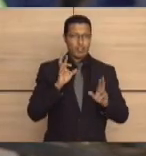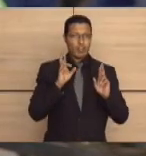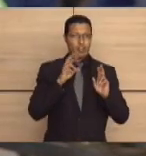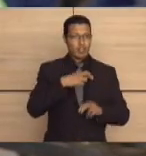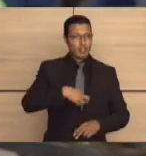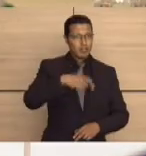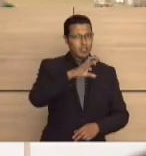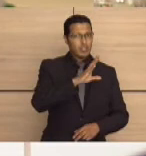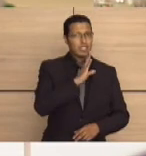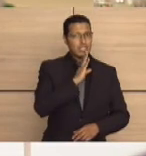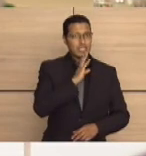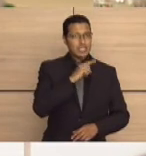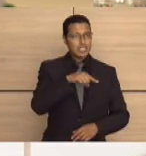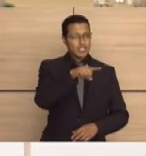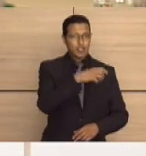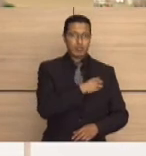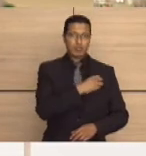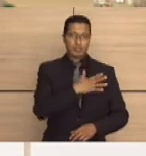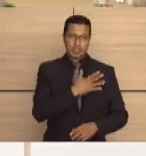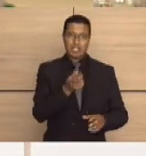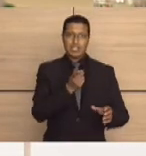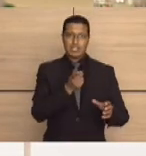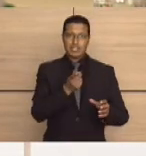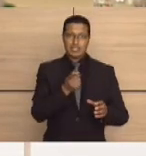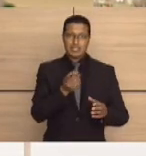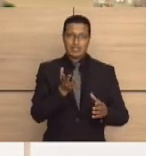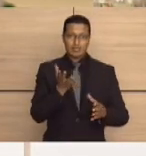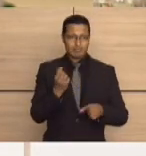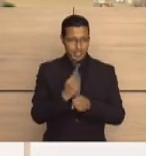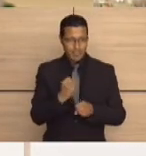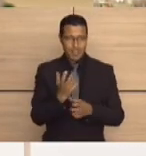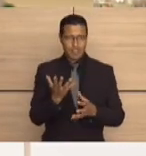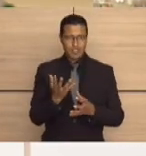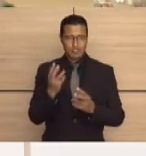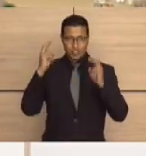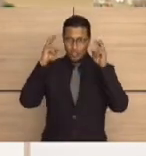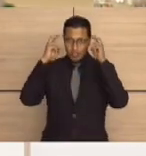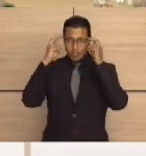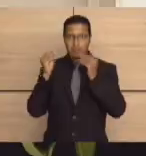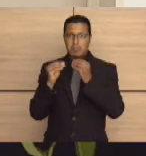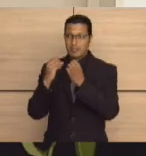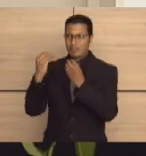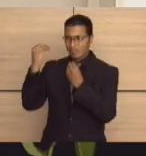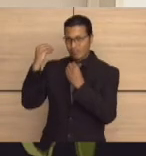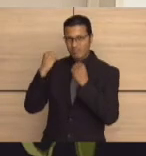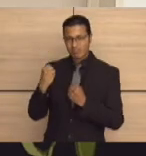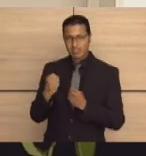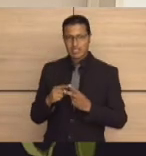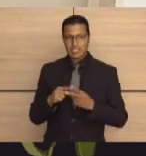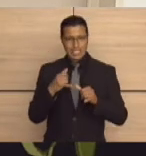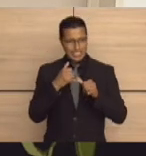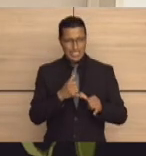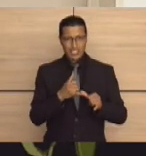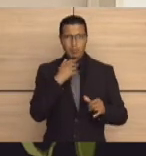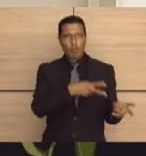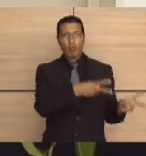que tuvieran más oportunidades, donde su conocimiento fuera más sólido, donde a los arquitectos o a los ingenieros no se les cayeran